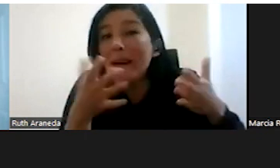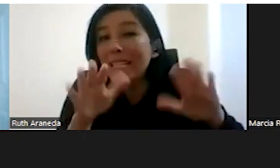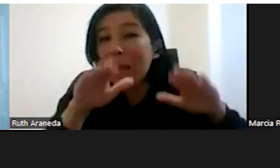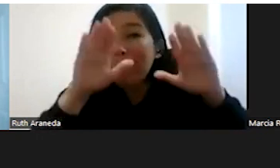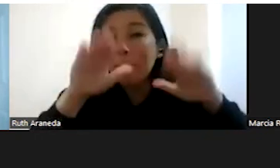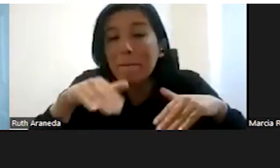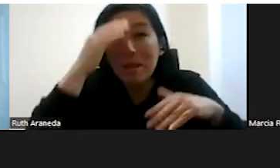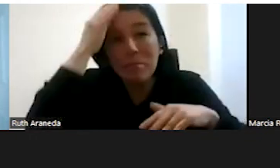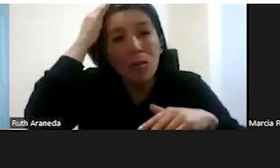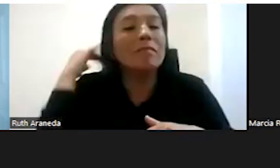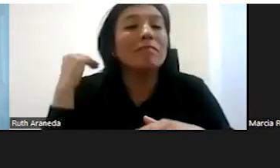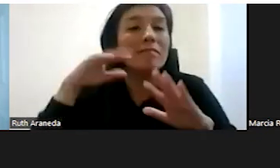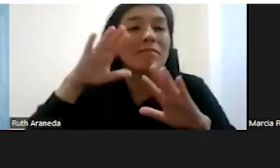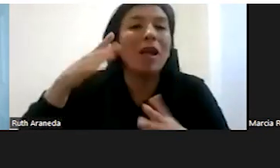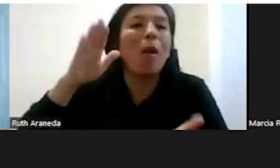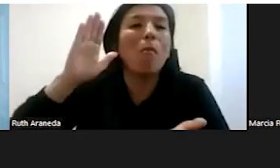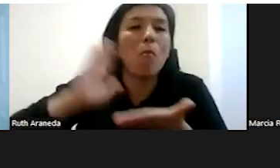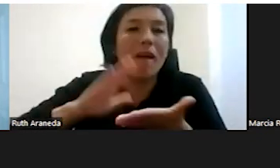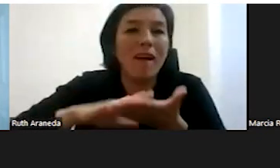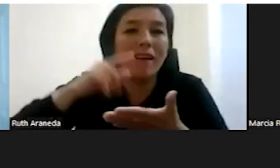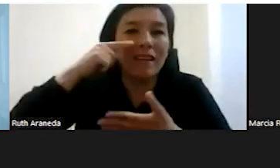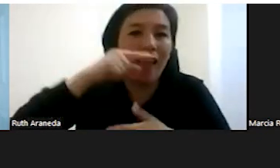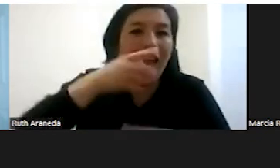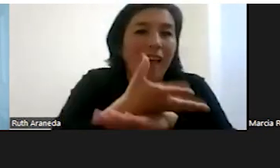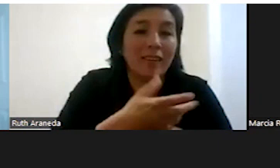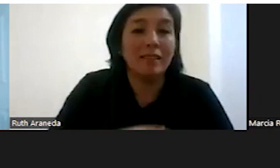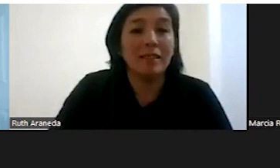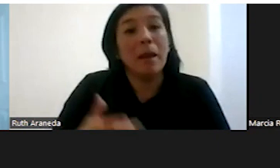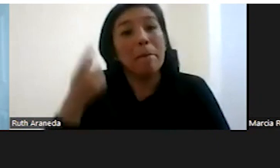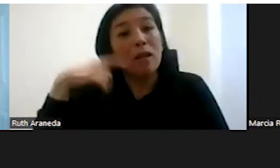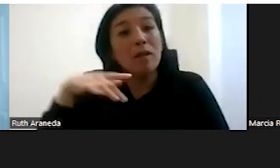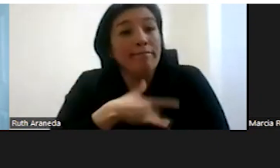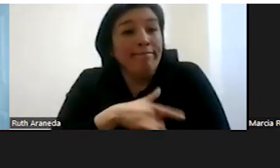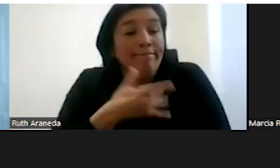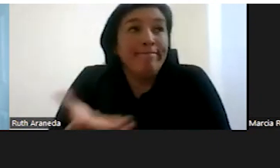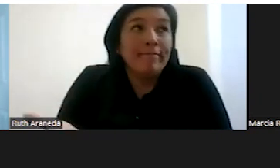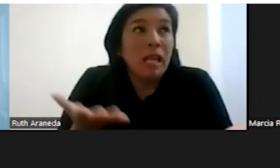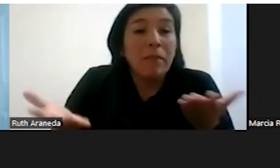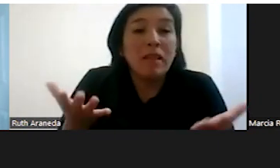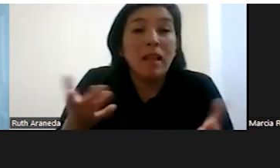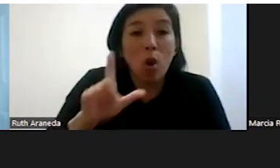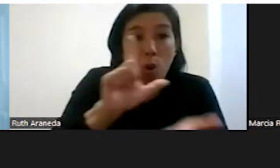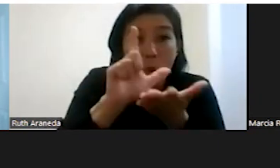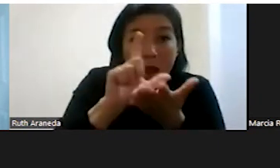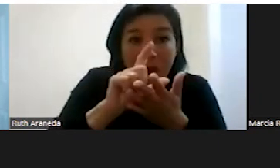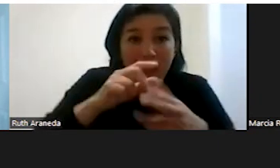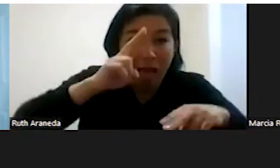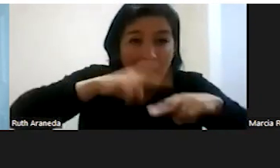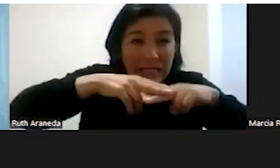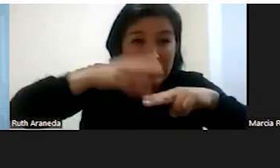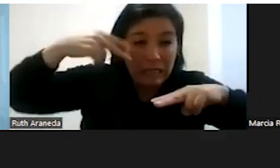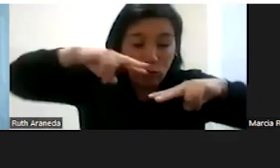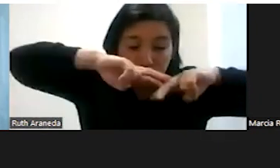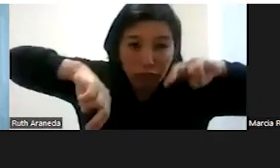por el momento es lo que puedo compartir. Lamentablemente, los sitios arqueológicos, la excavación